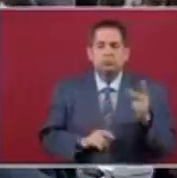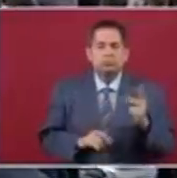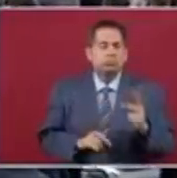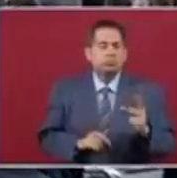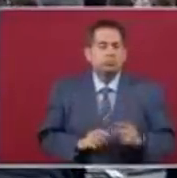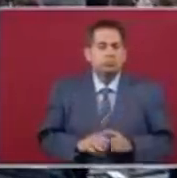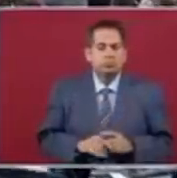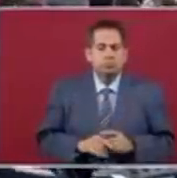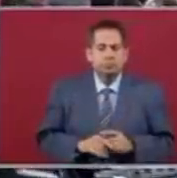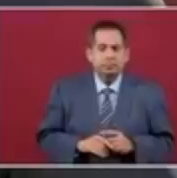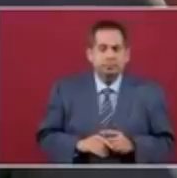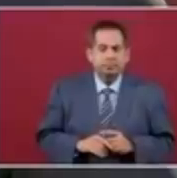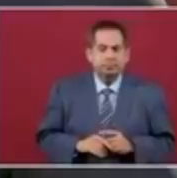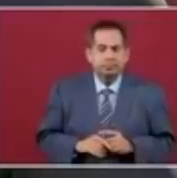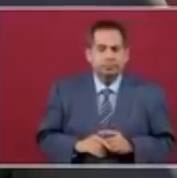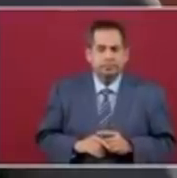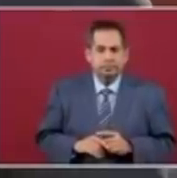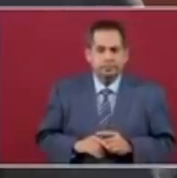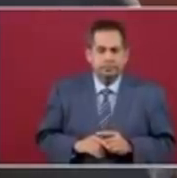Lo segundo,